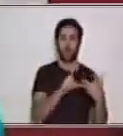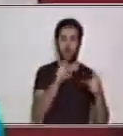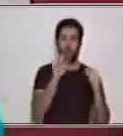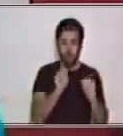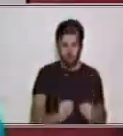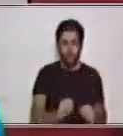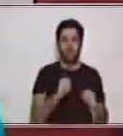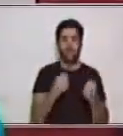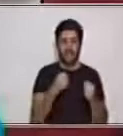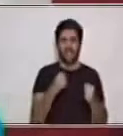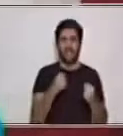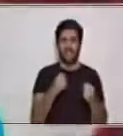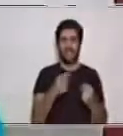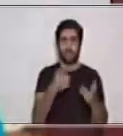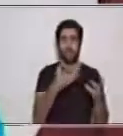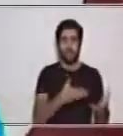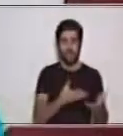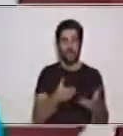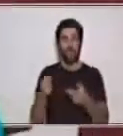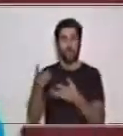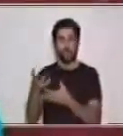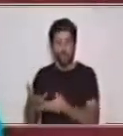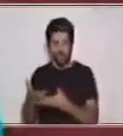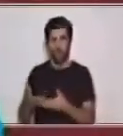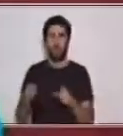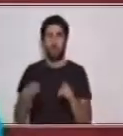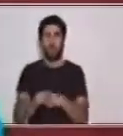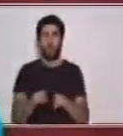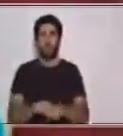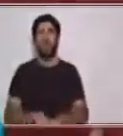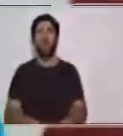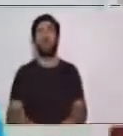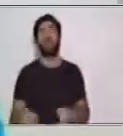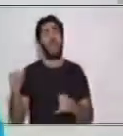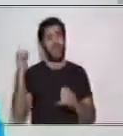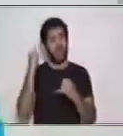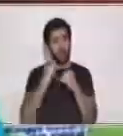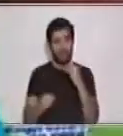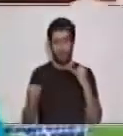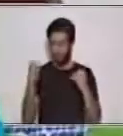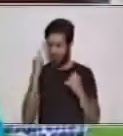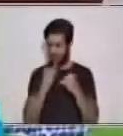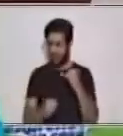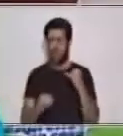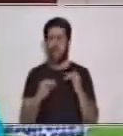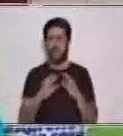tener esos pesos. Muy bien, al final